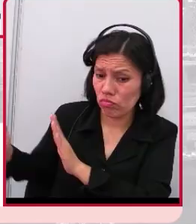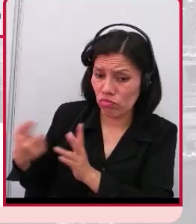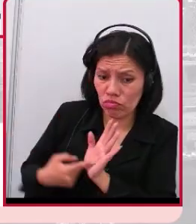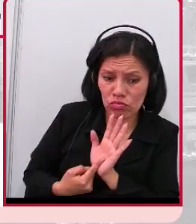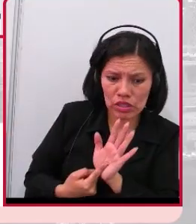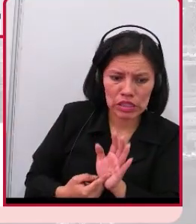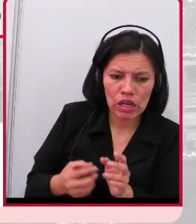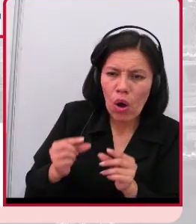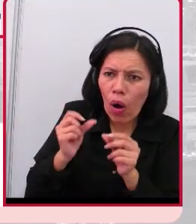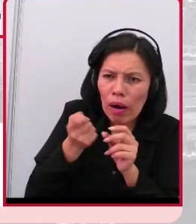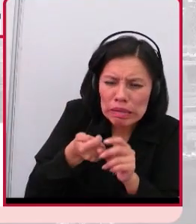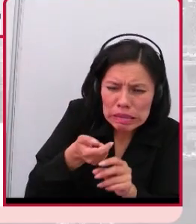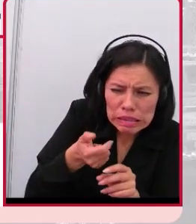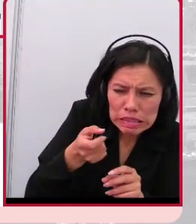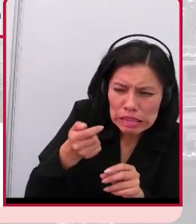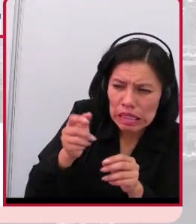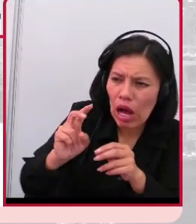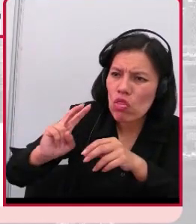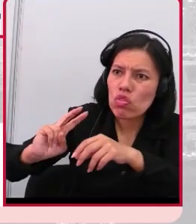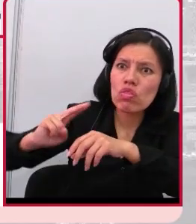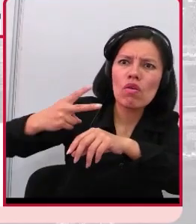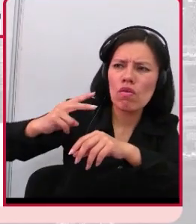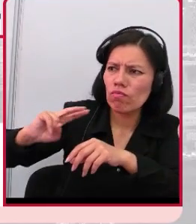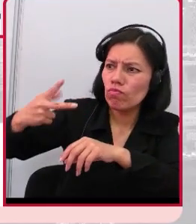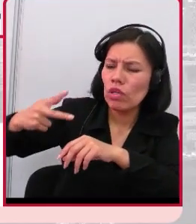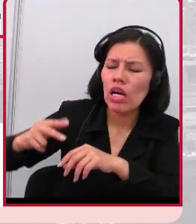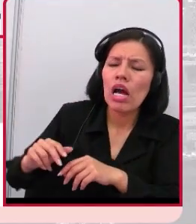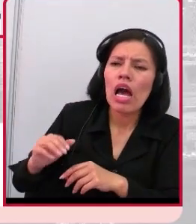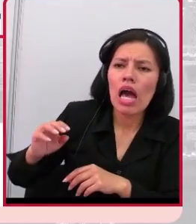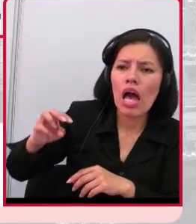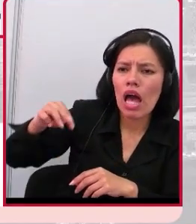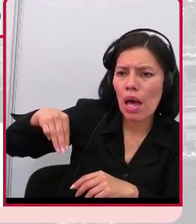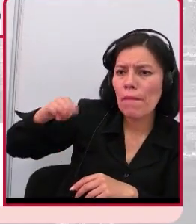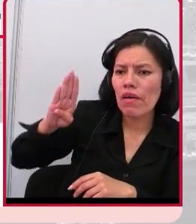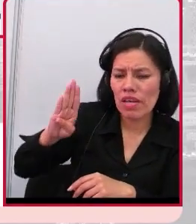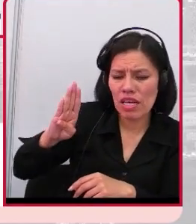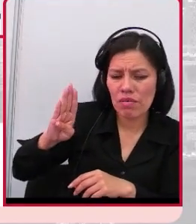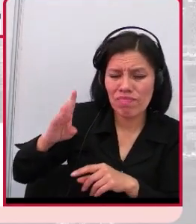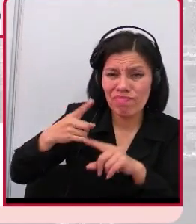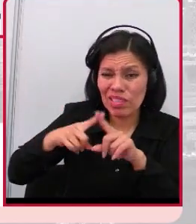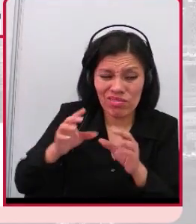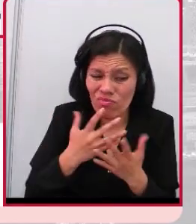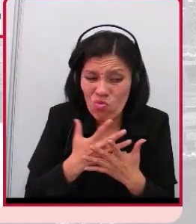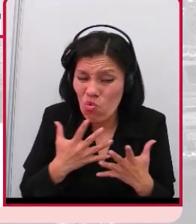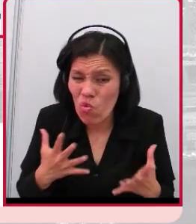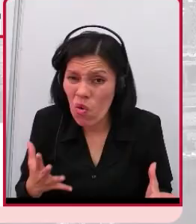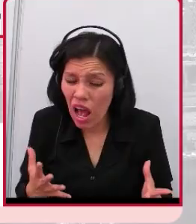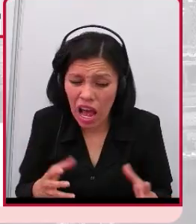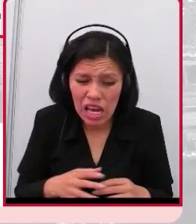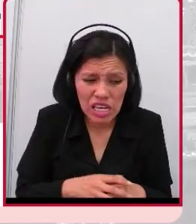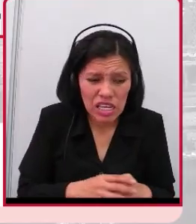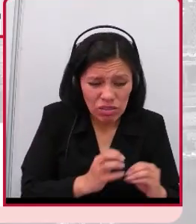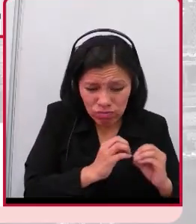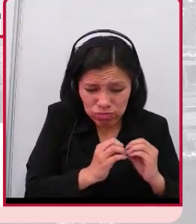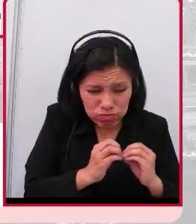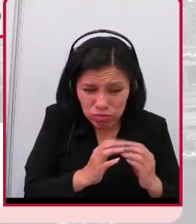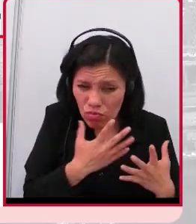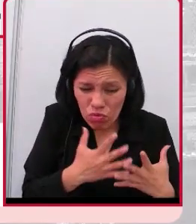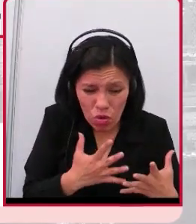hemos duplicado la producción de molibdeno respecto a la que no se obtiene cuando se hace el tratamiento de todo el bulk.